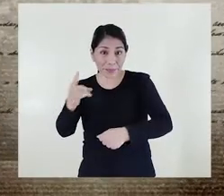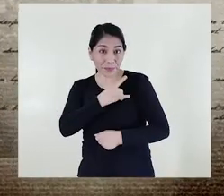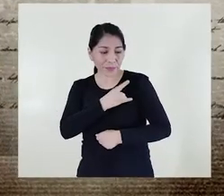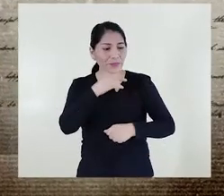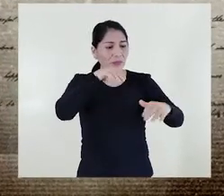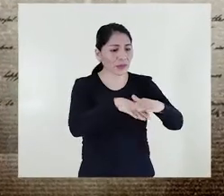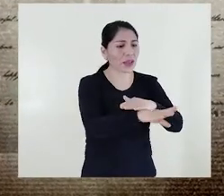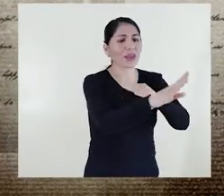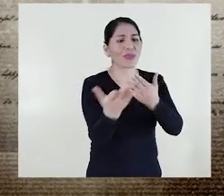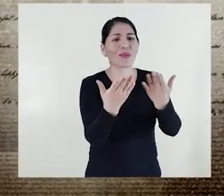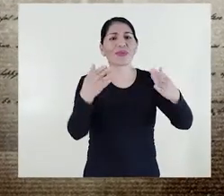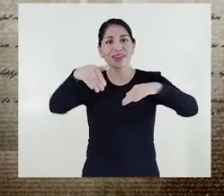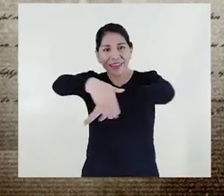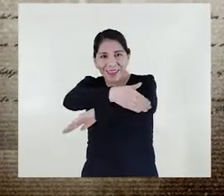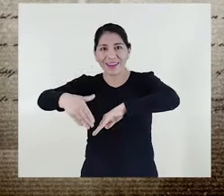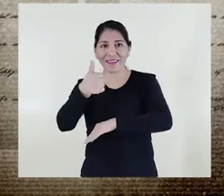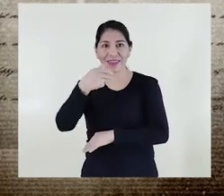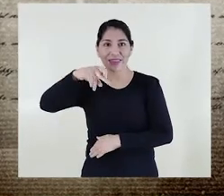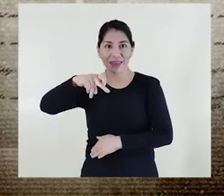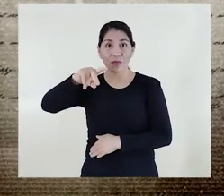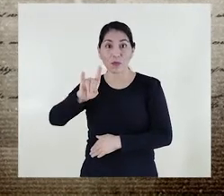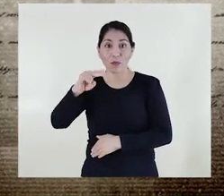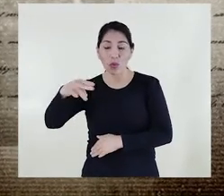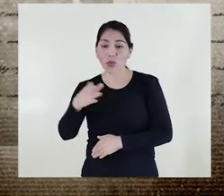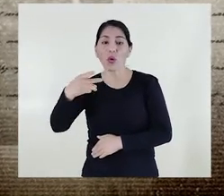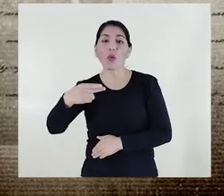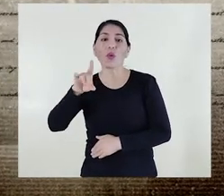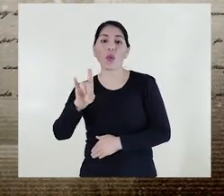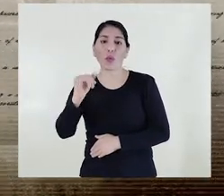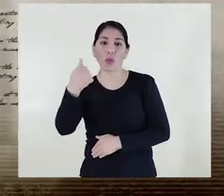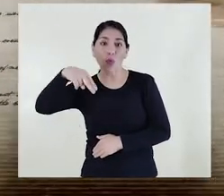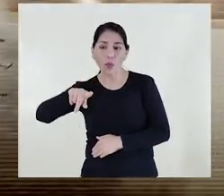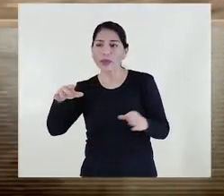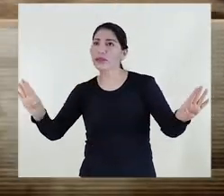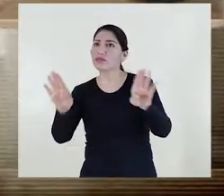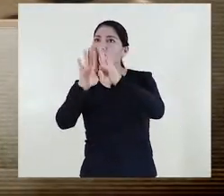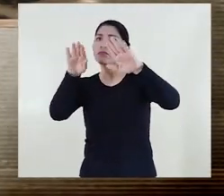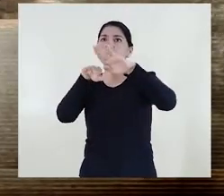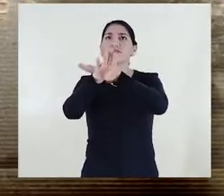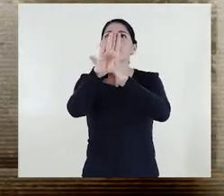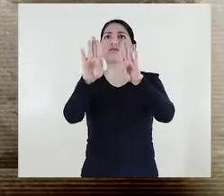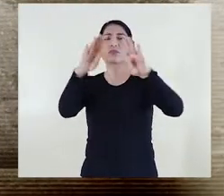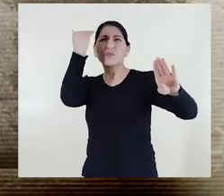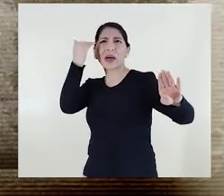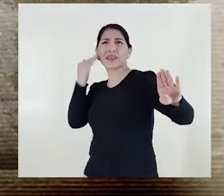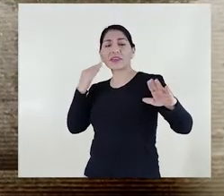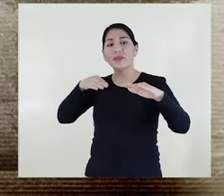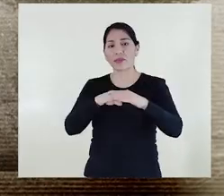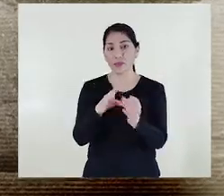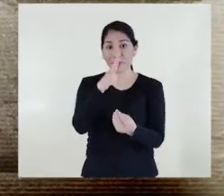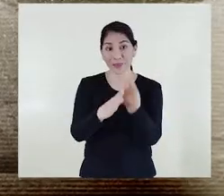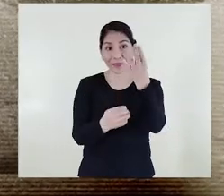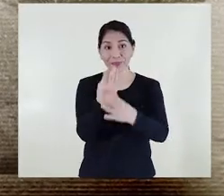de Medicina, que el Jardín Botánico se hace grande y cuya entrada siempre fue por la esquina de los jirones Puno y Guanta, y donde aún luce